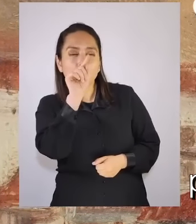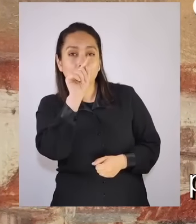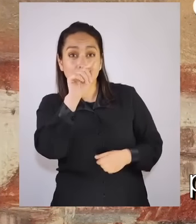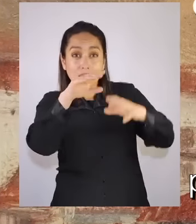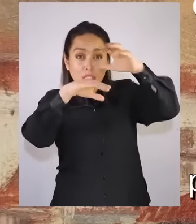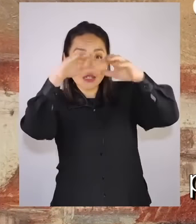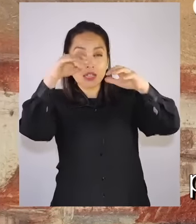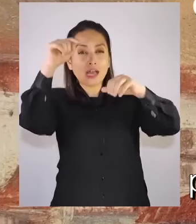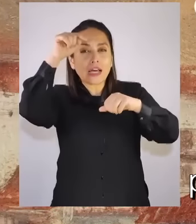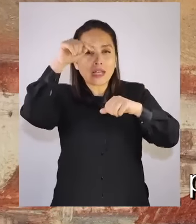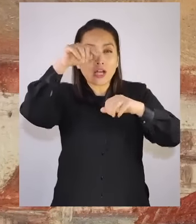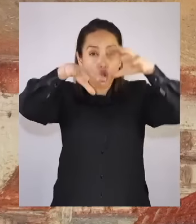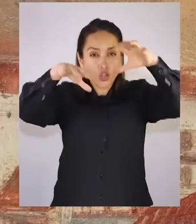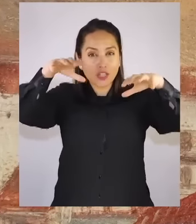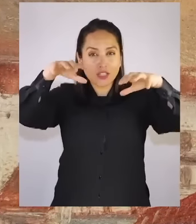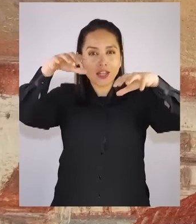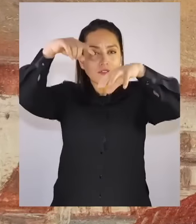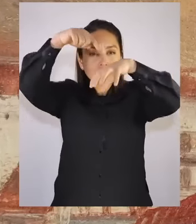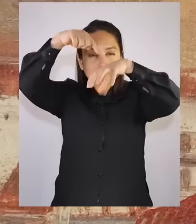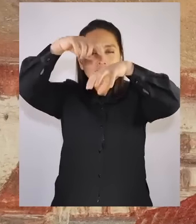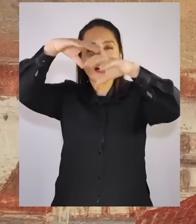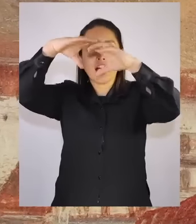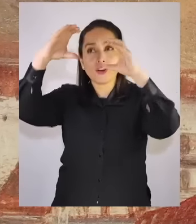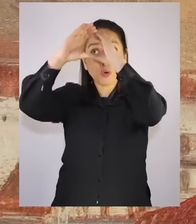Cerro Cordillera el observatorio.